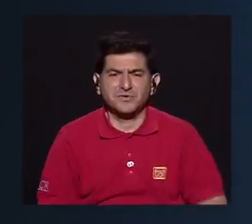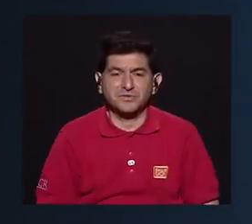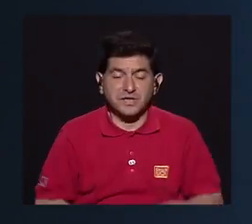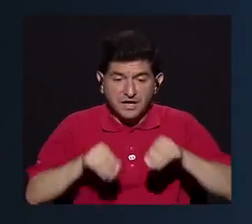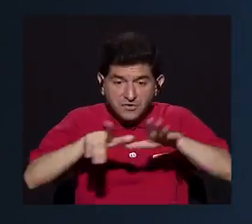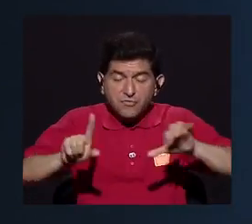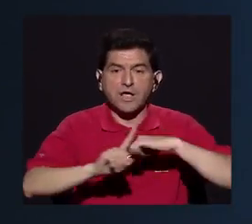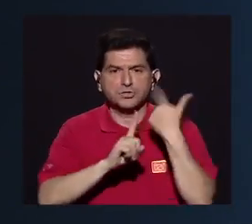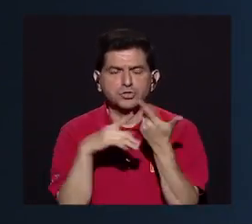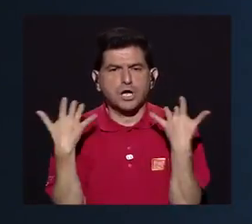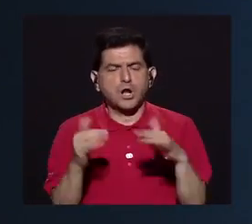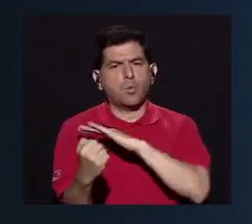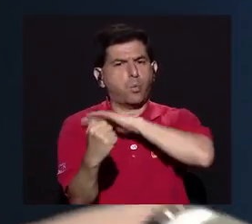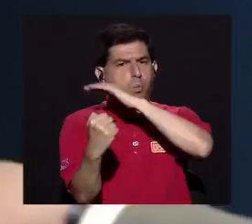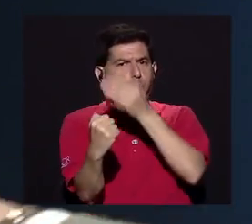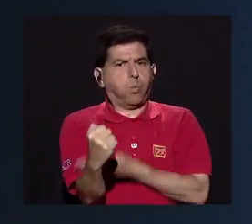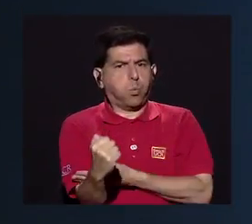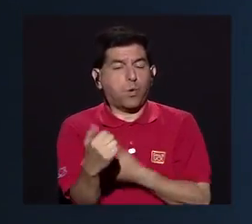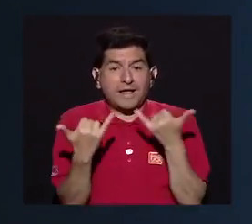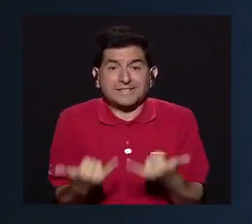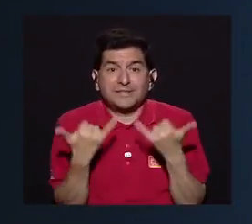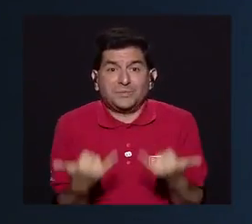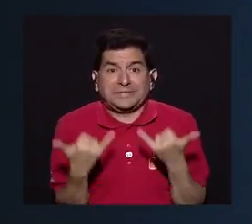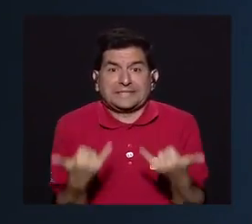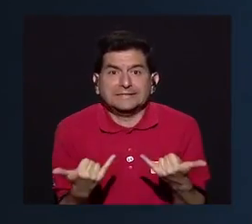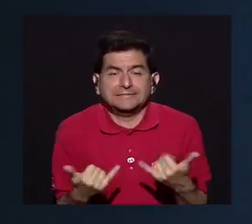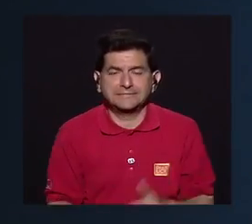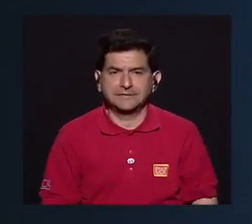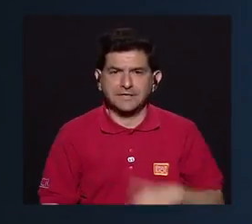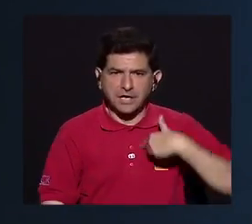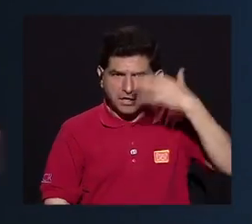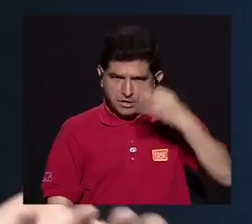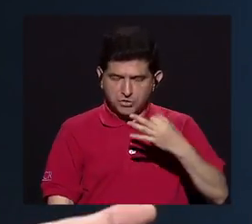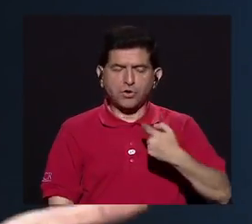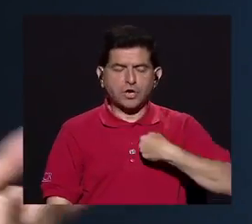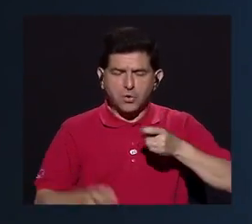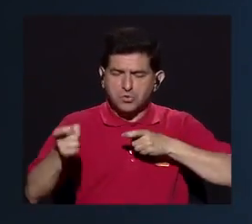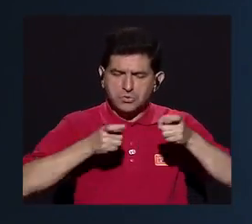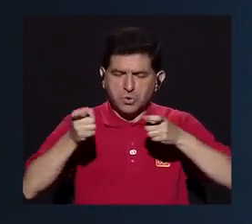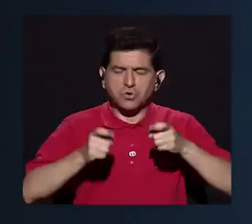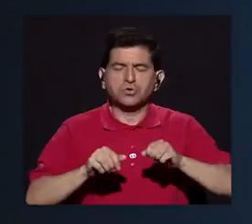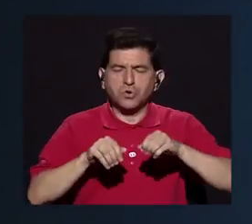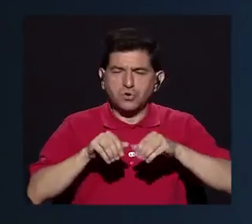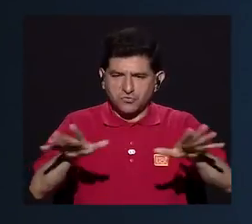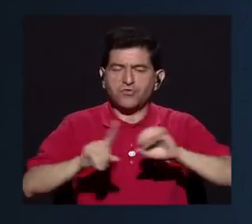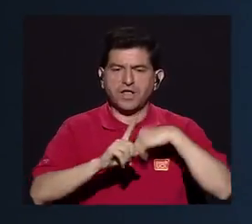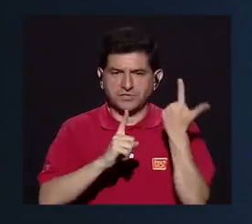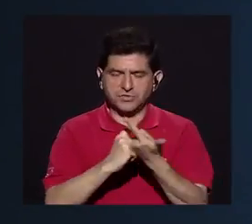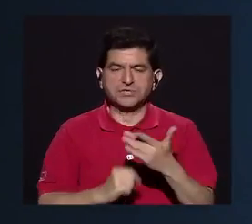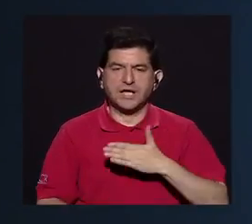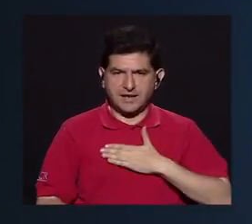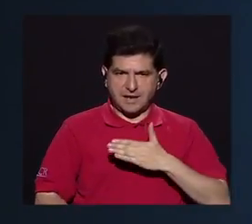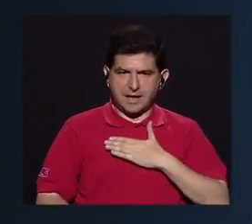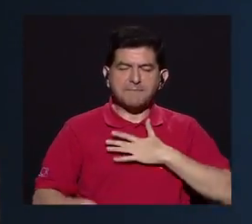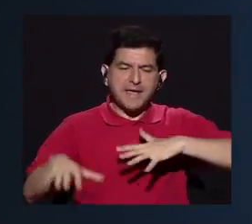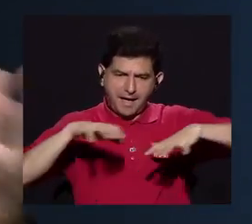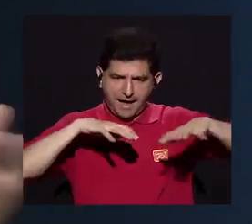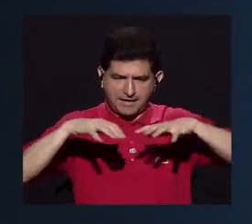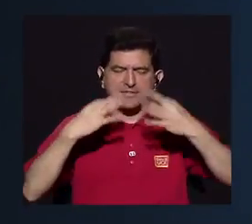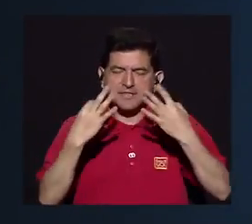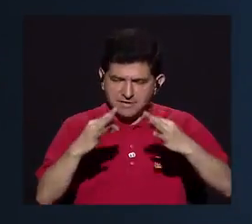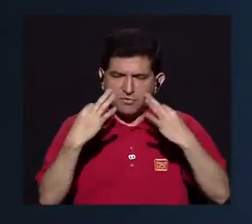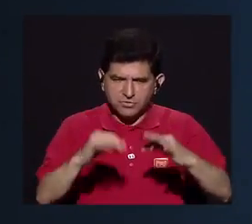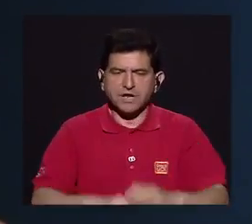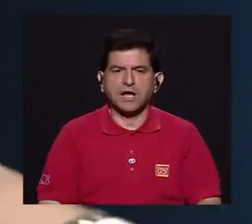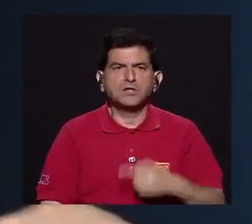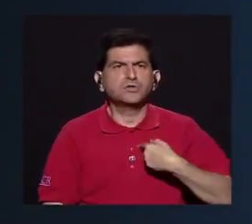red social es poderosísima. Hoy en día es el presente, ¿no? Y creo que yo manejo redes sociales. Por fortuna, mi red social es muy activa, trato de ser